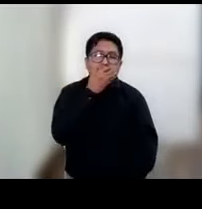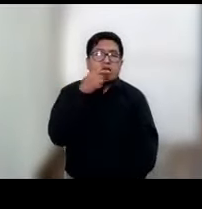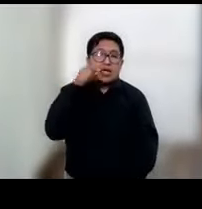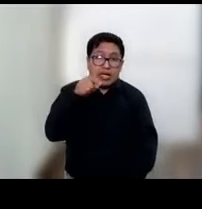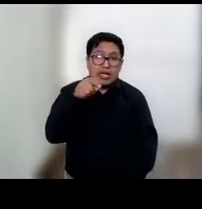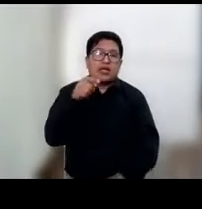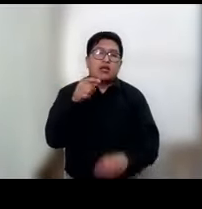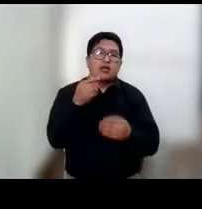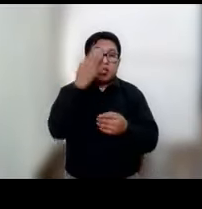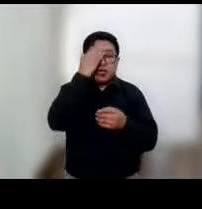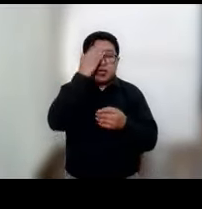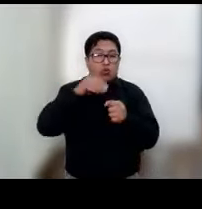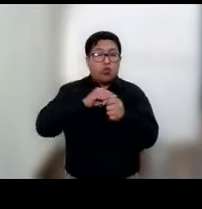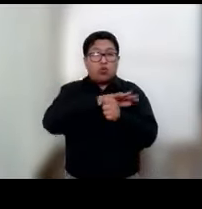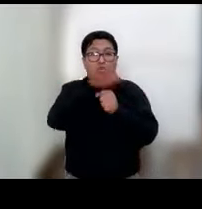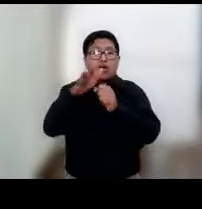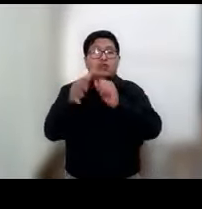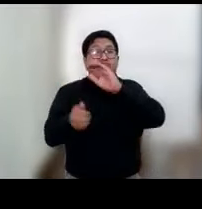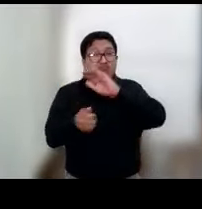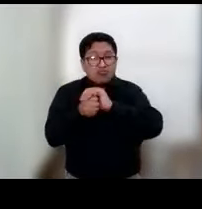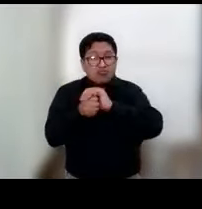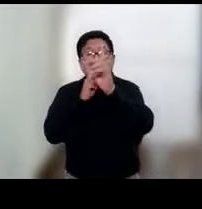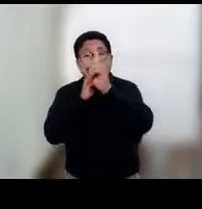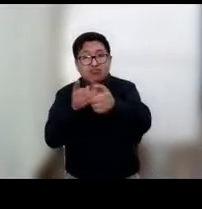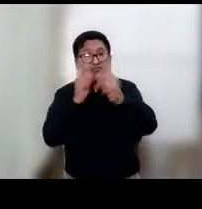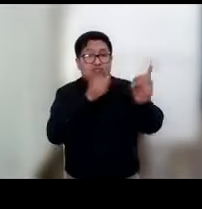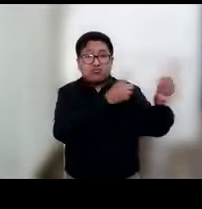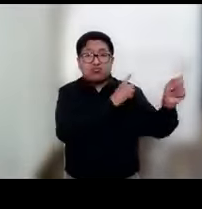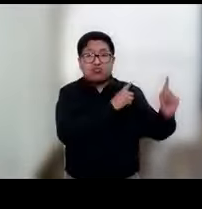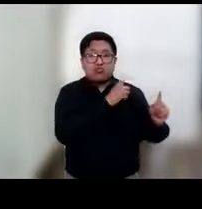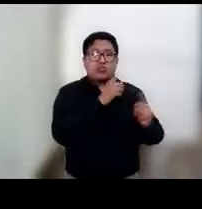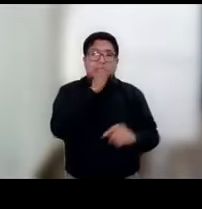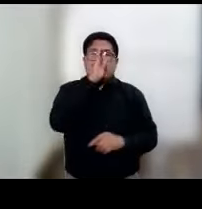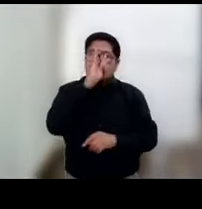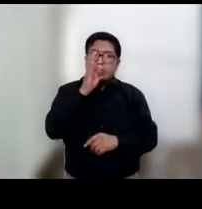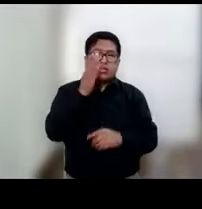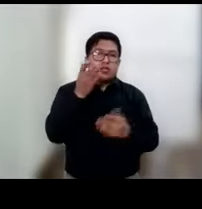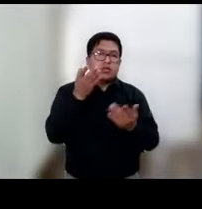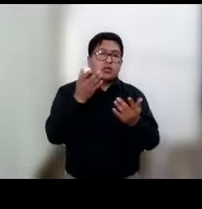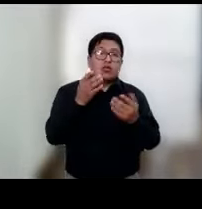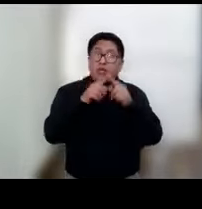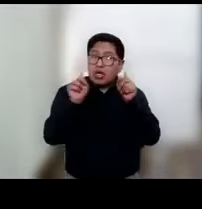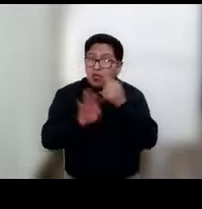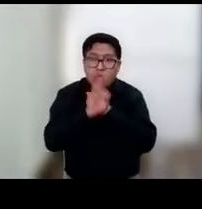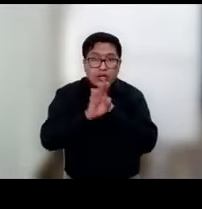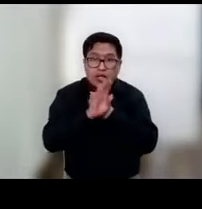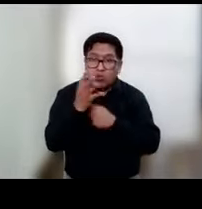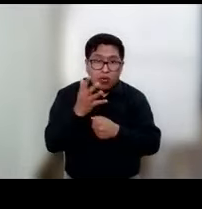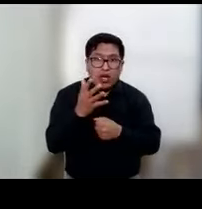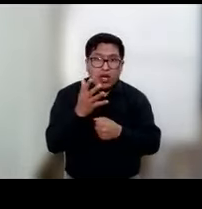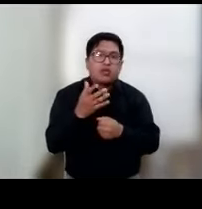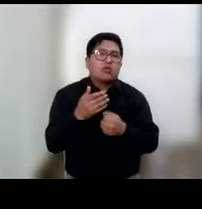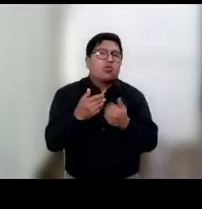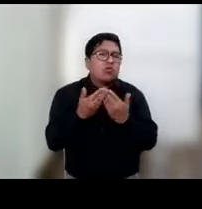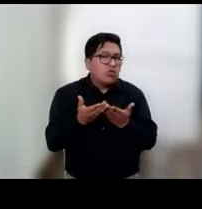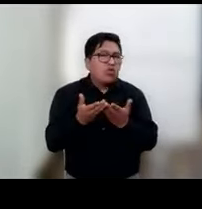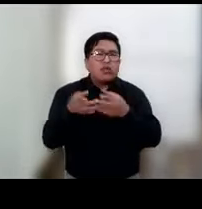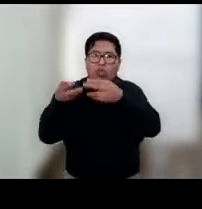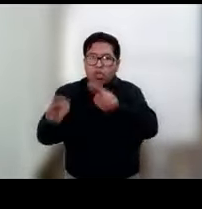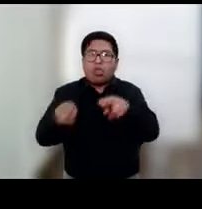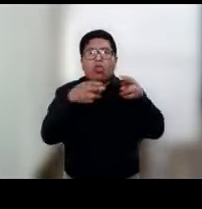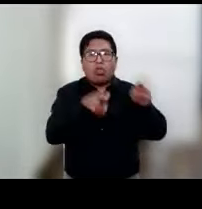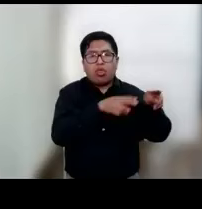cuarentena para afrontar la pandemia con restricciones en lugar de protecciones creo que los resultados son estos